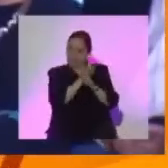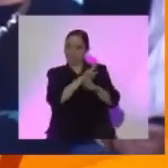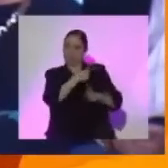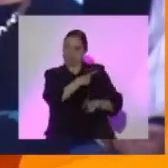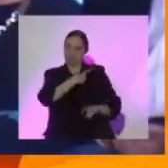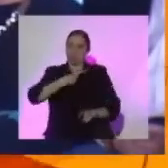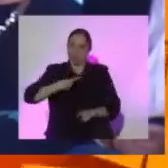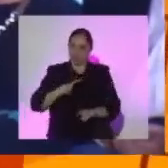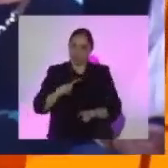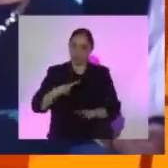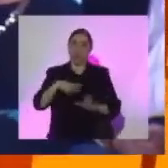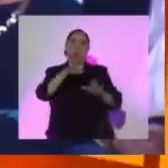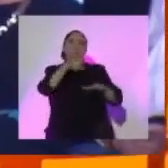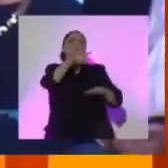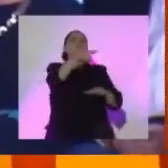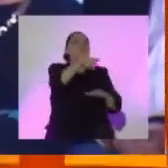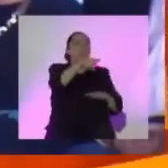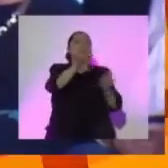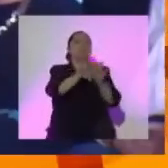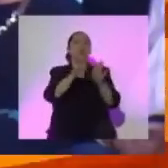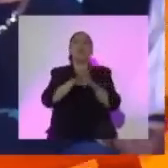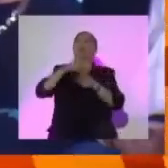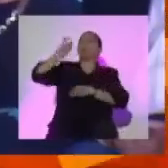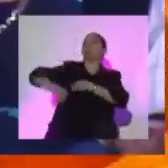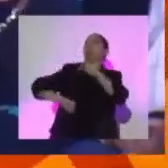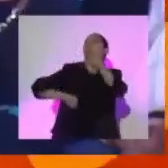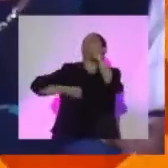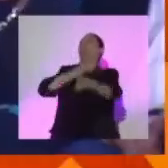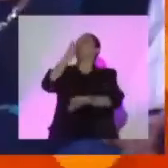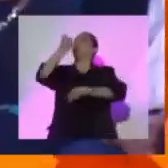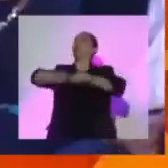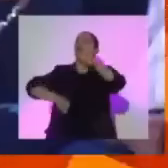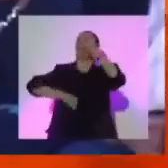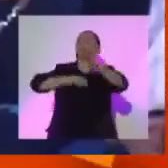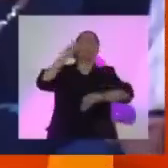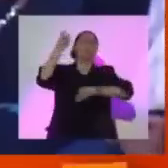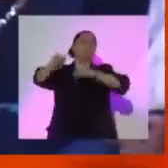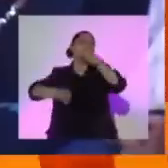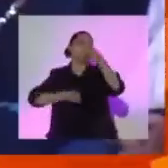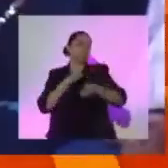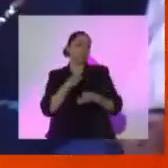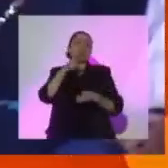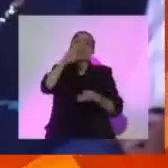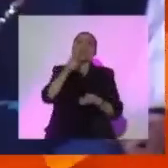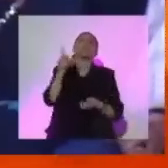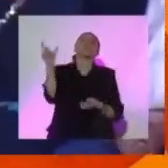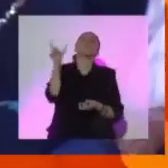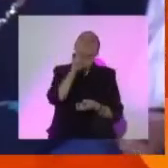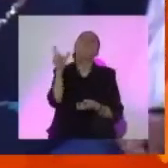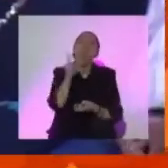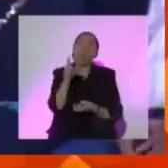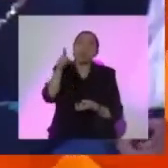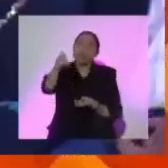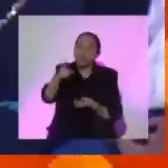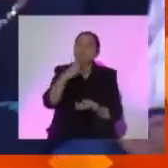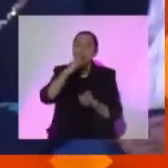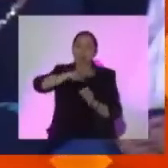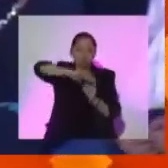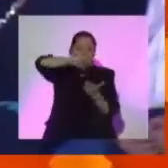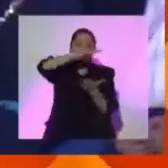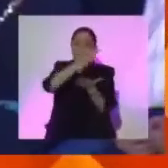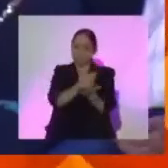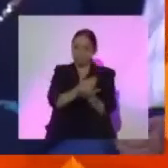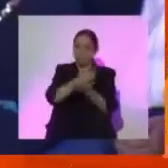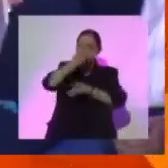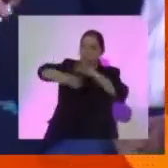una ciudad desarrollada sustentablemente de manera rural yo hago estas preguntas porque parece que vamos de mal en